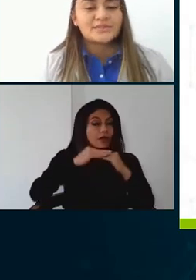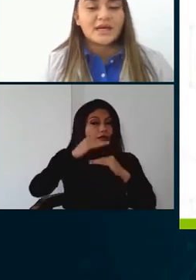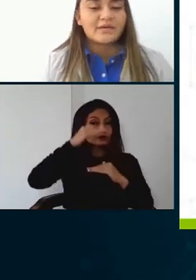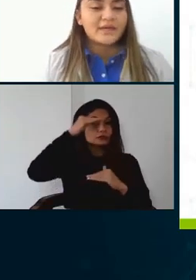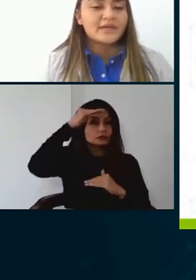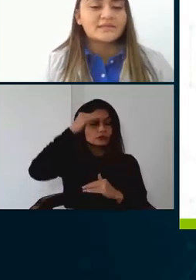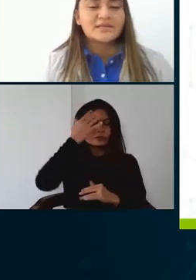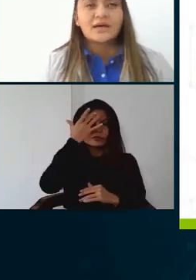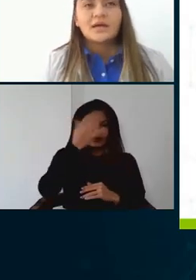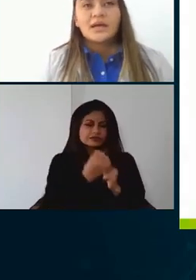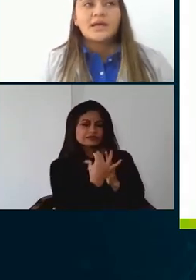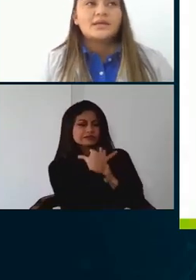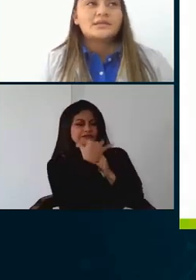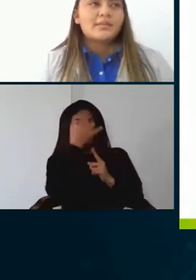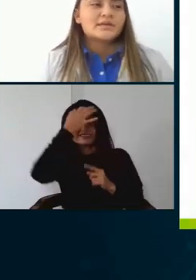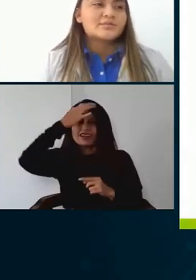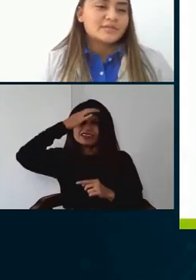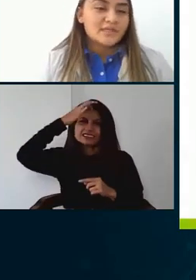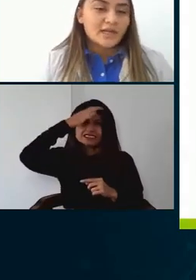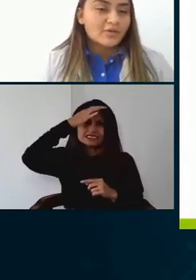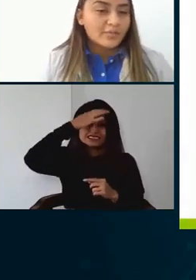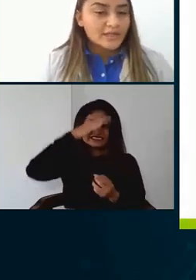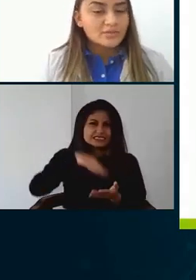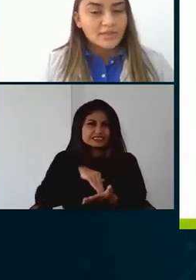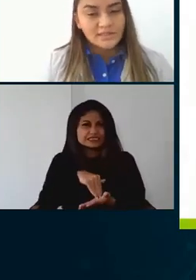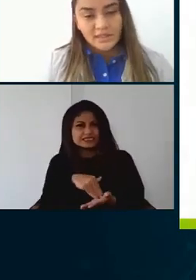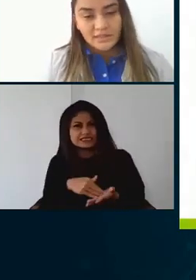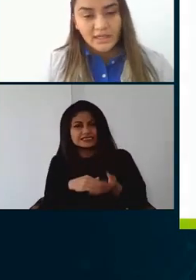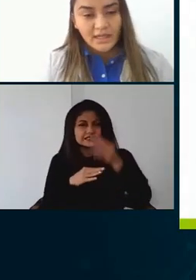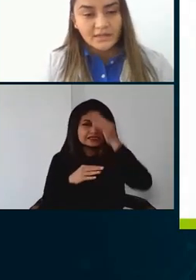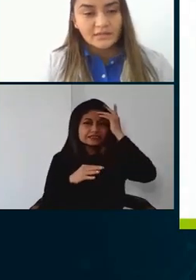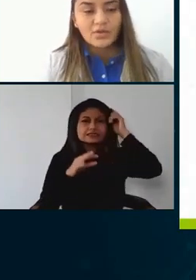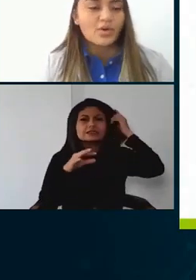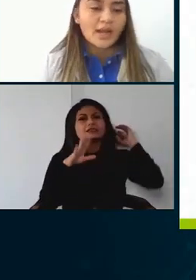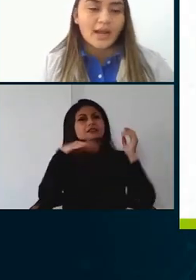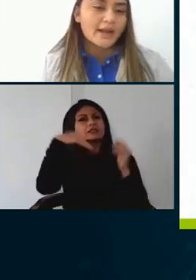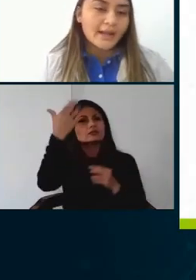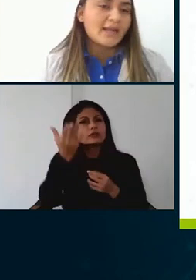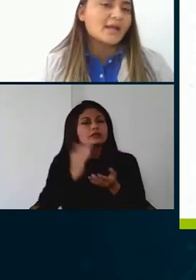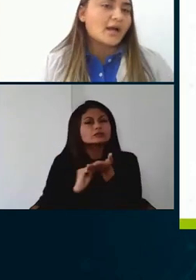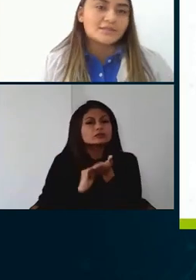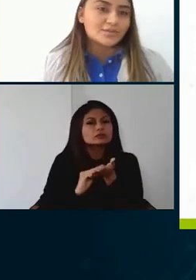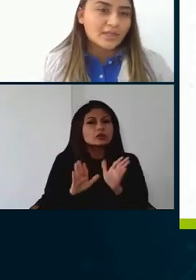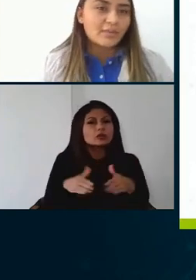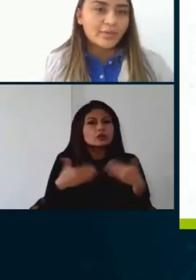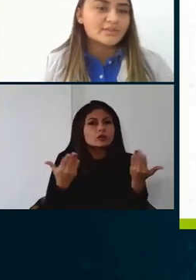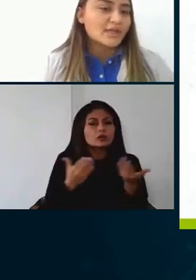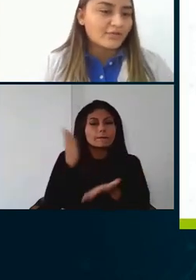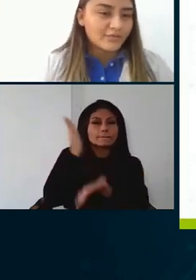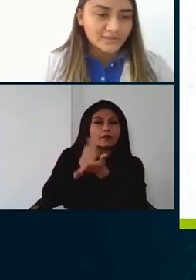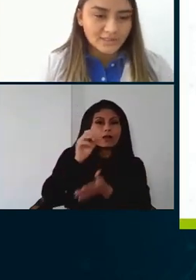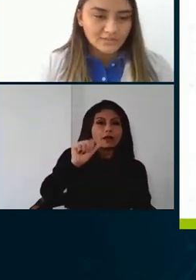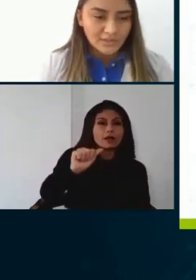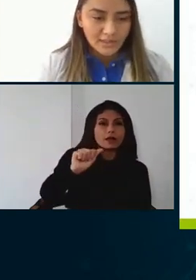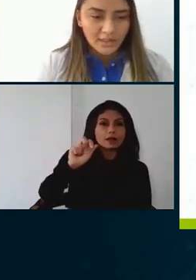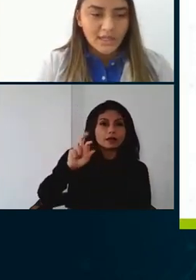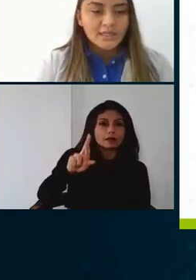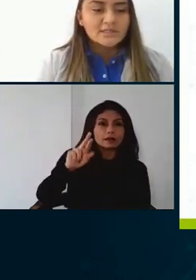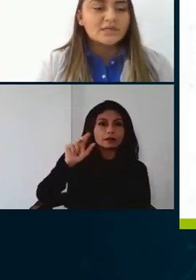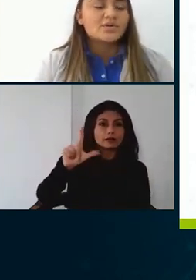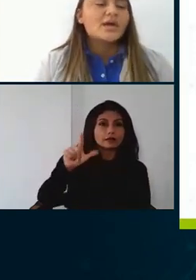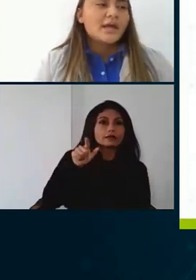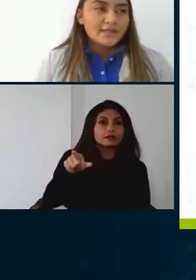dar dolores de cabeza, temas pues que a largo plazo que se tratarían con la ARL en caso tal pues de que fuese a